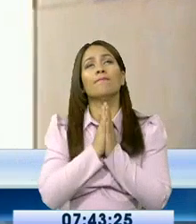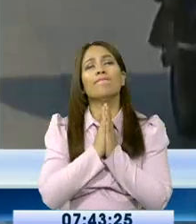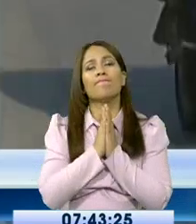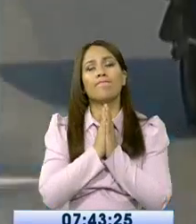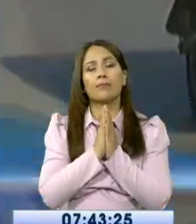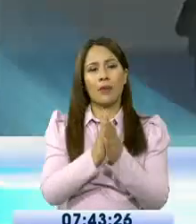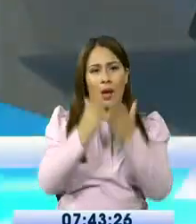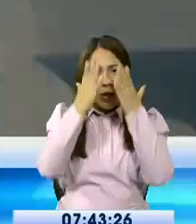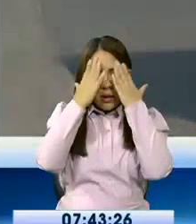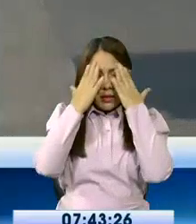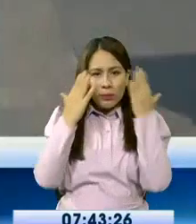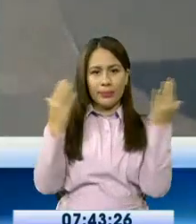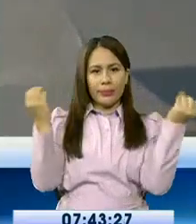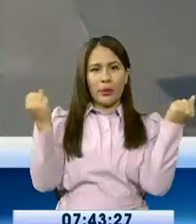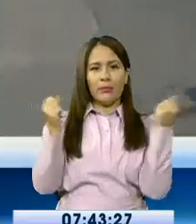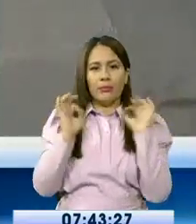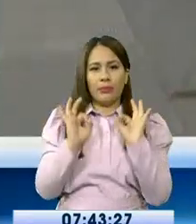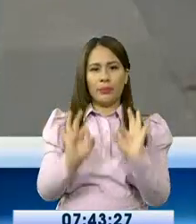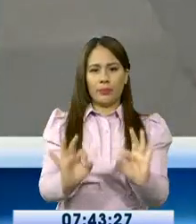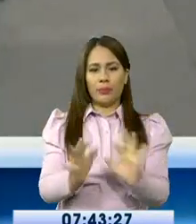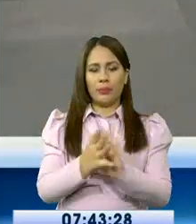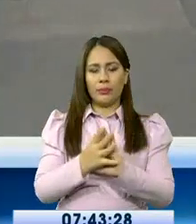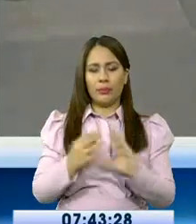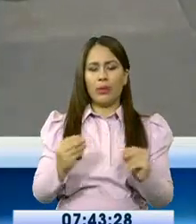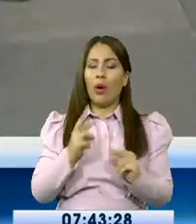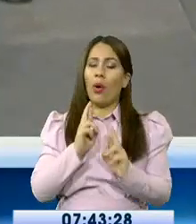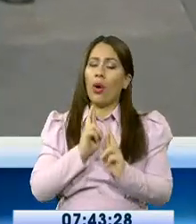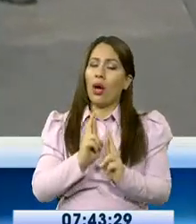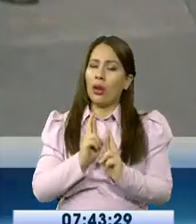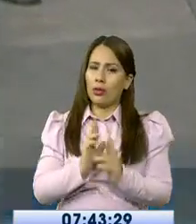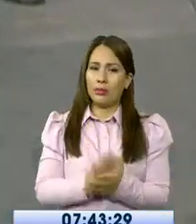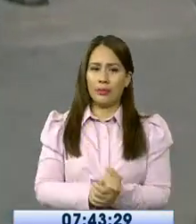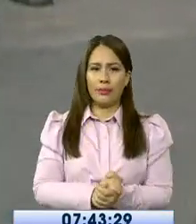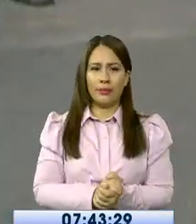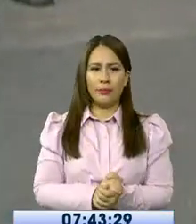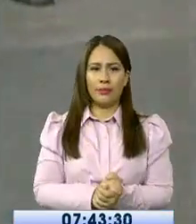esto. Informó Jorge Escobar.